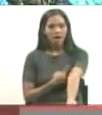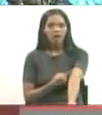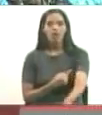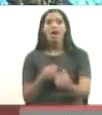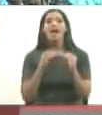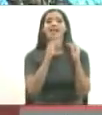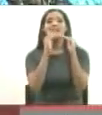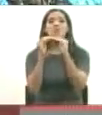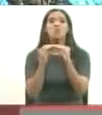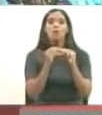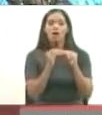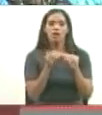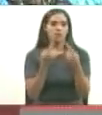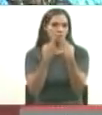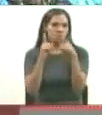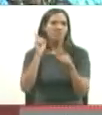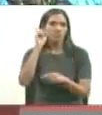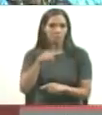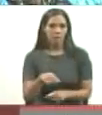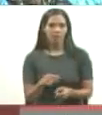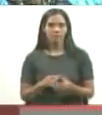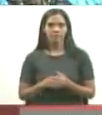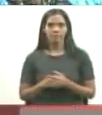igual o al diferente también.